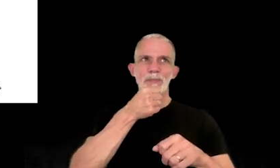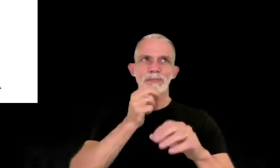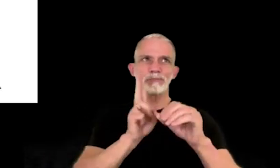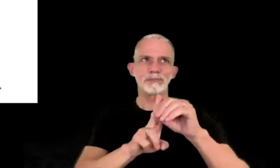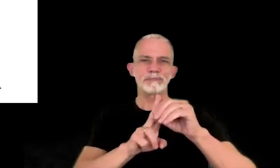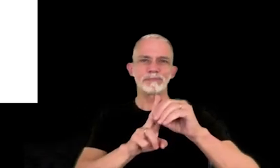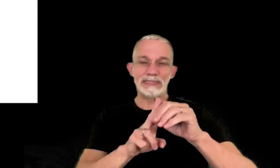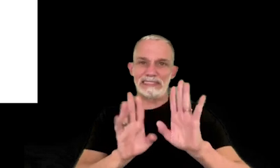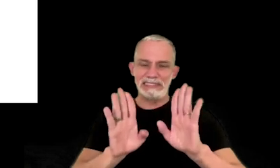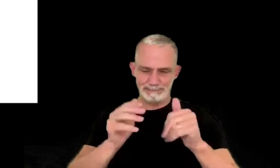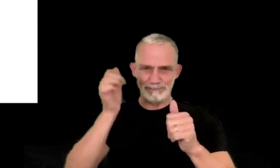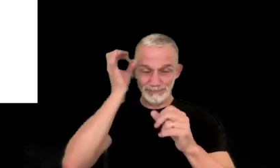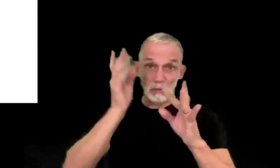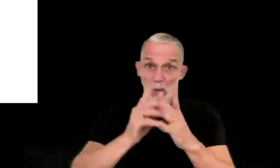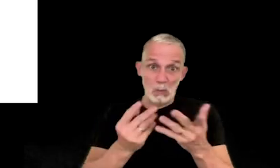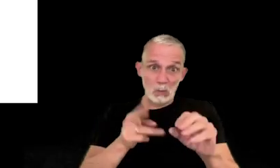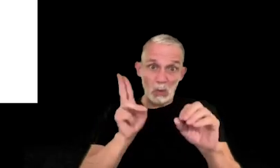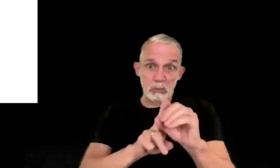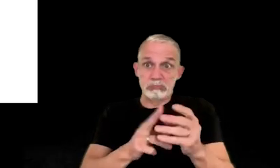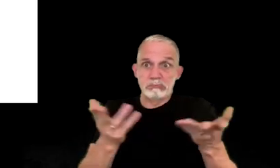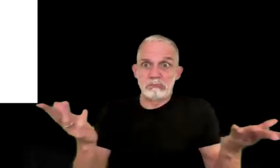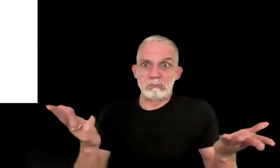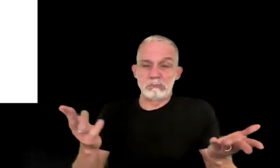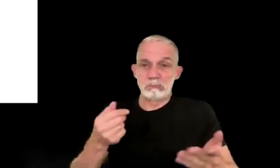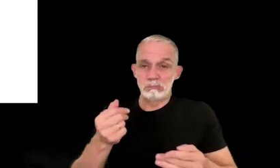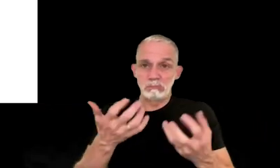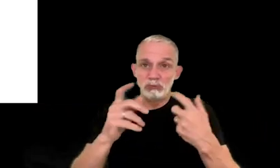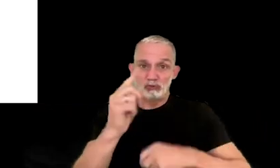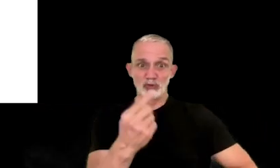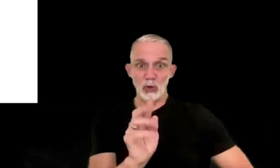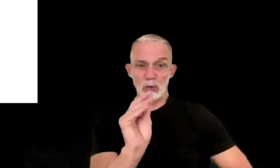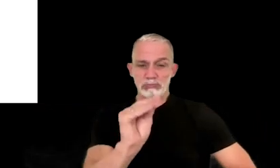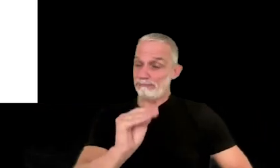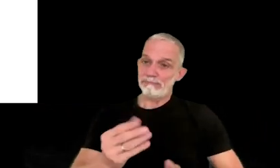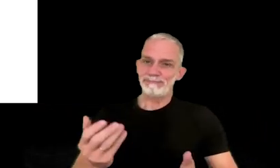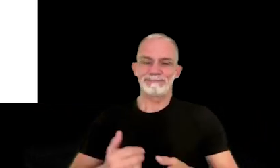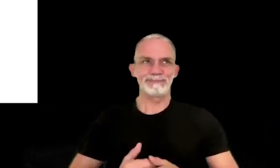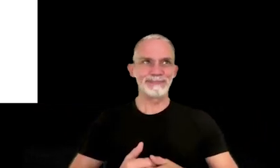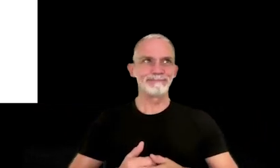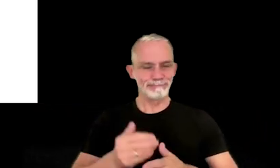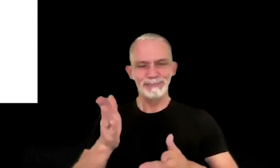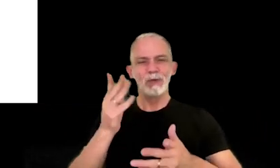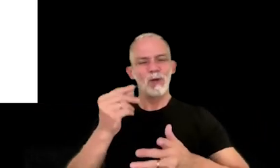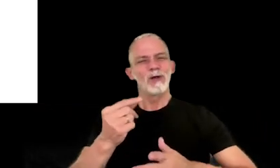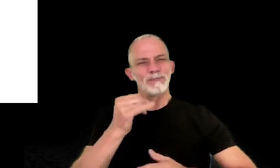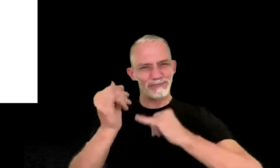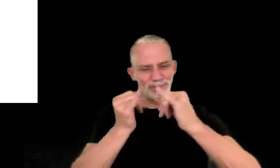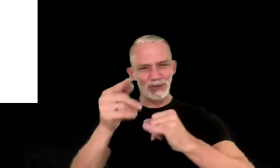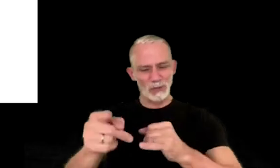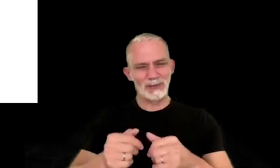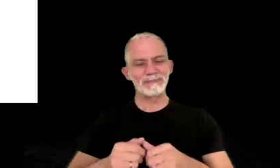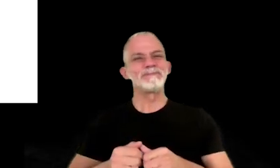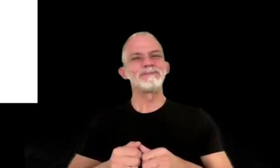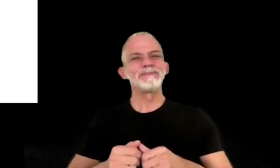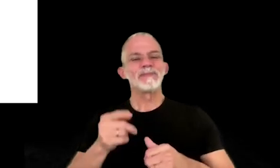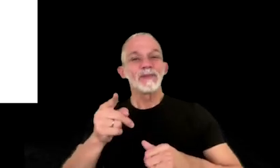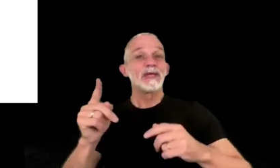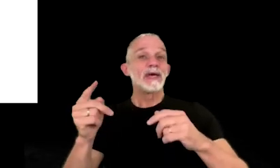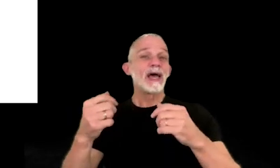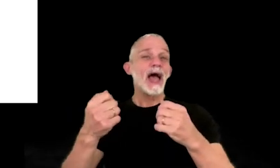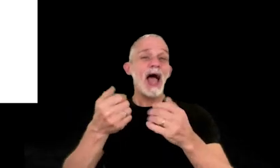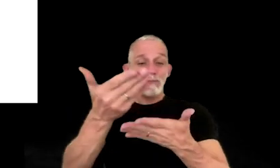ahí está. Sí, me habían silenciado. Sí. Ahí está. Como les decía, este acuerdo